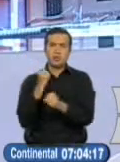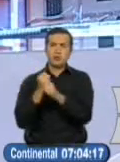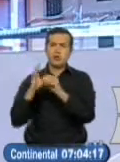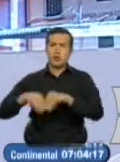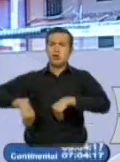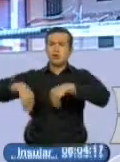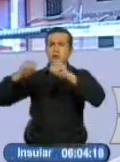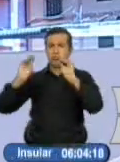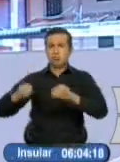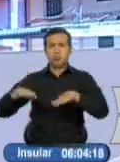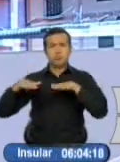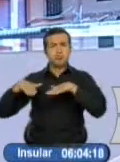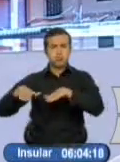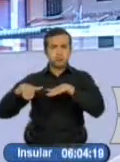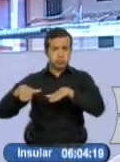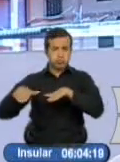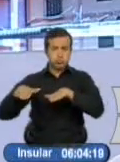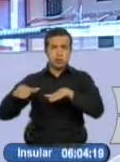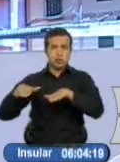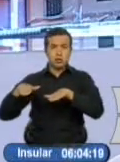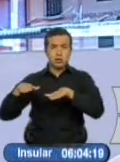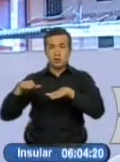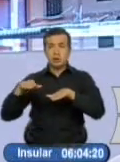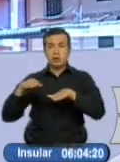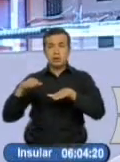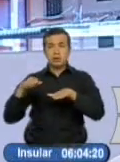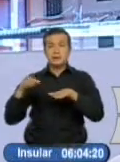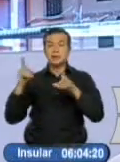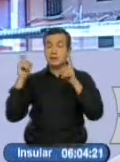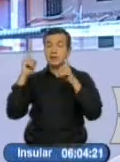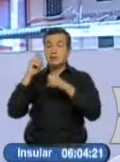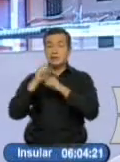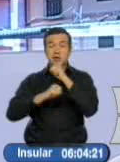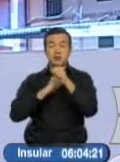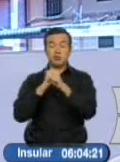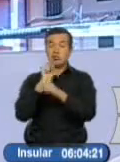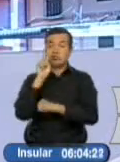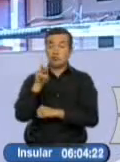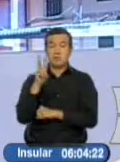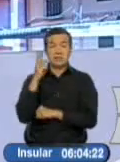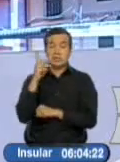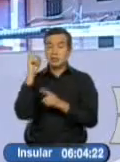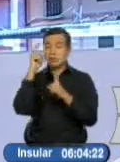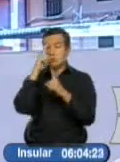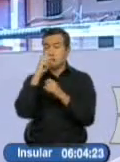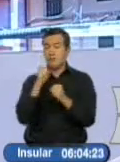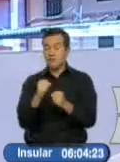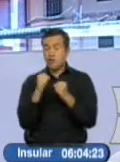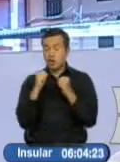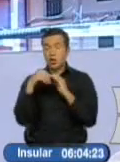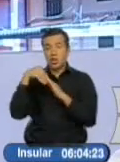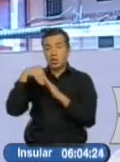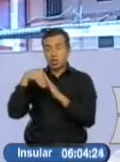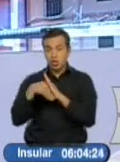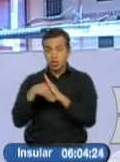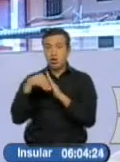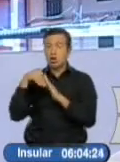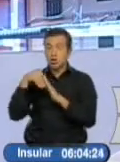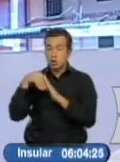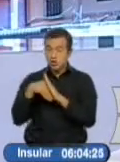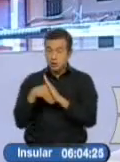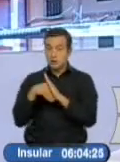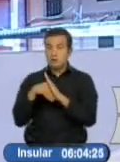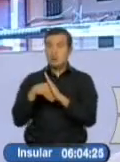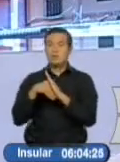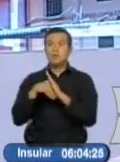confección ha tenido sobre todo un comportamiento muy complejo en el año 2016. Hemos tenido un pequeño decrecimiento